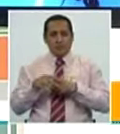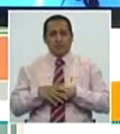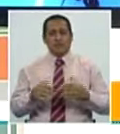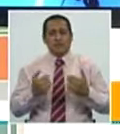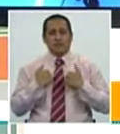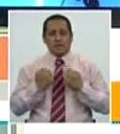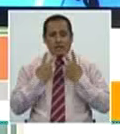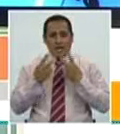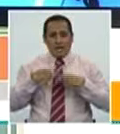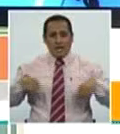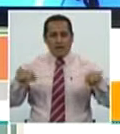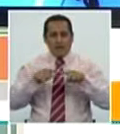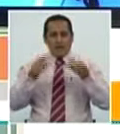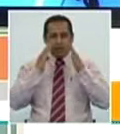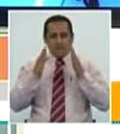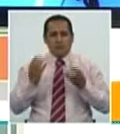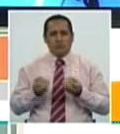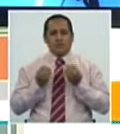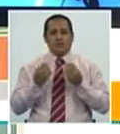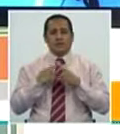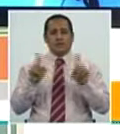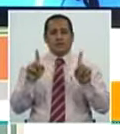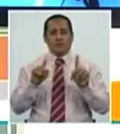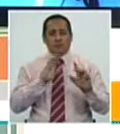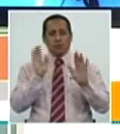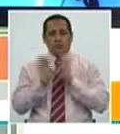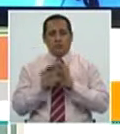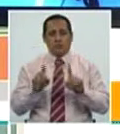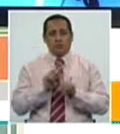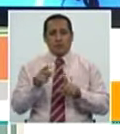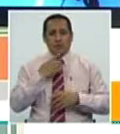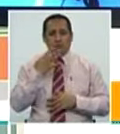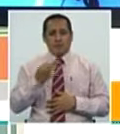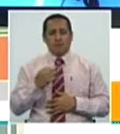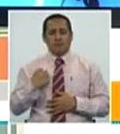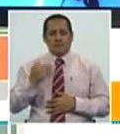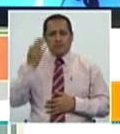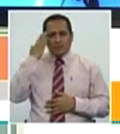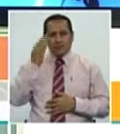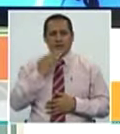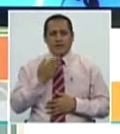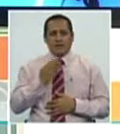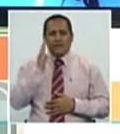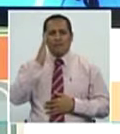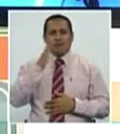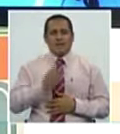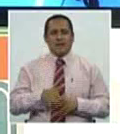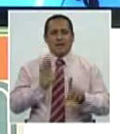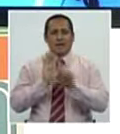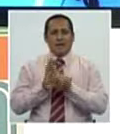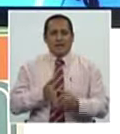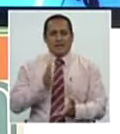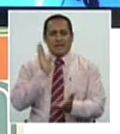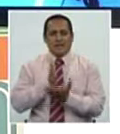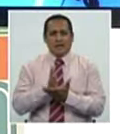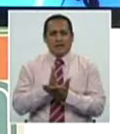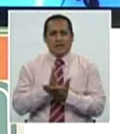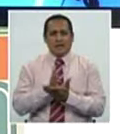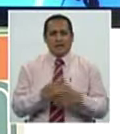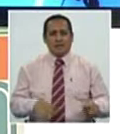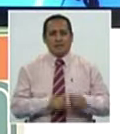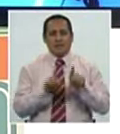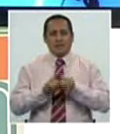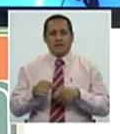por lo tanto, tienen que ellos atenderlo. Porque caso contrario, simplemente sabemos que se le aplica la ley que sanciona esta